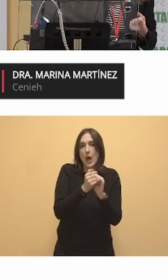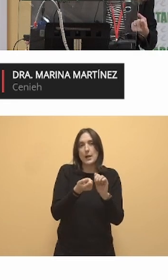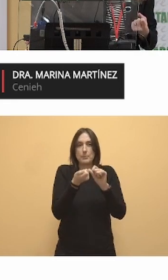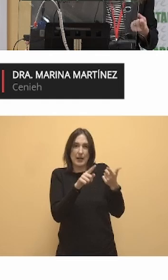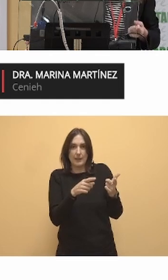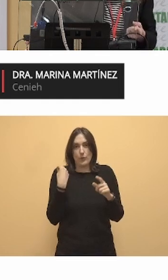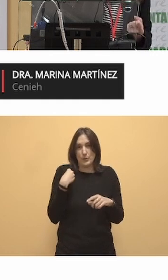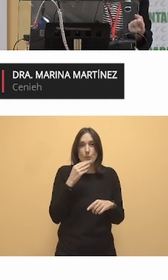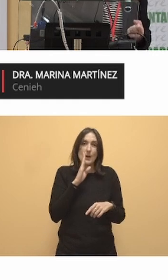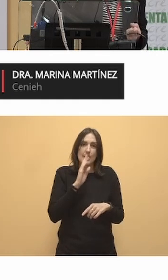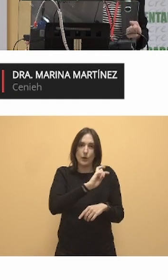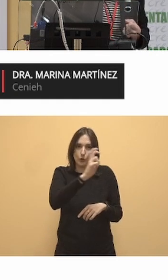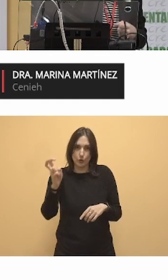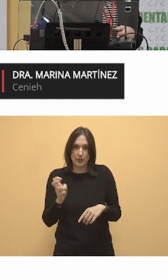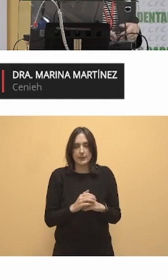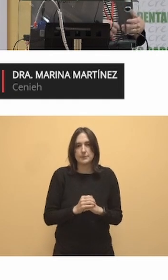otras especies.